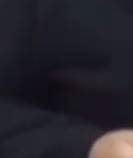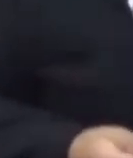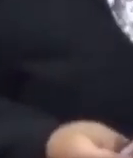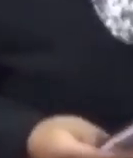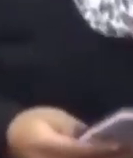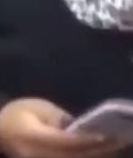mundial